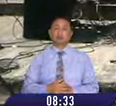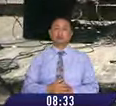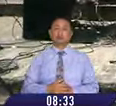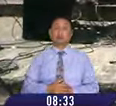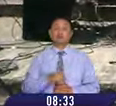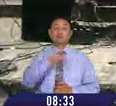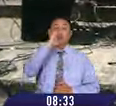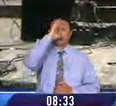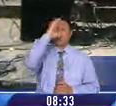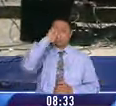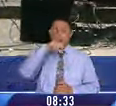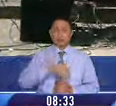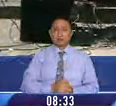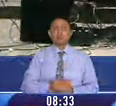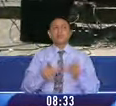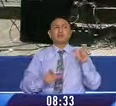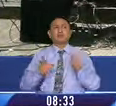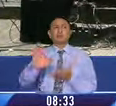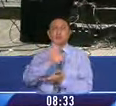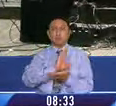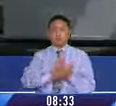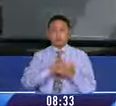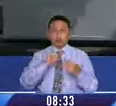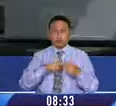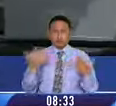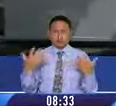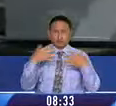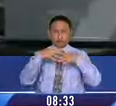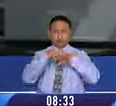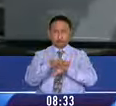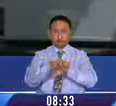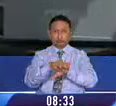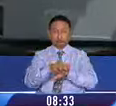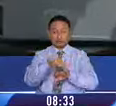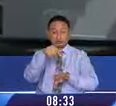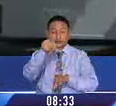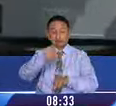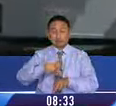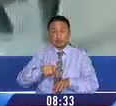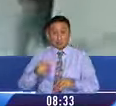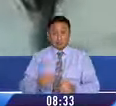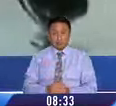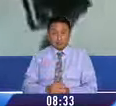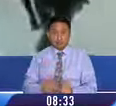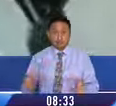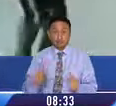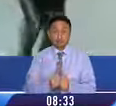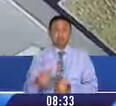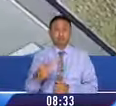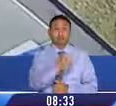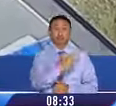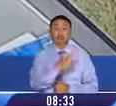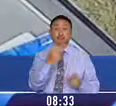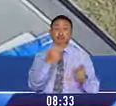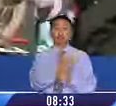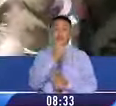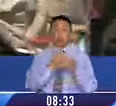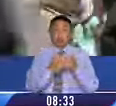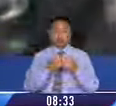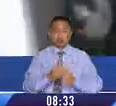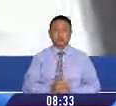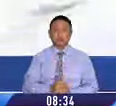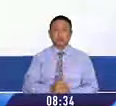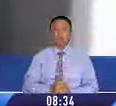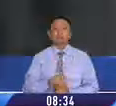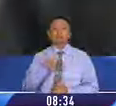La policía busca unir a los barrios de Quito para, junto con la ciudadanía, enfrentar la inseguridad. El fin